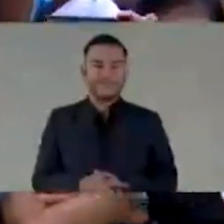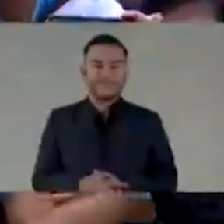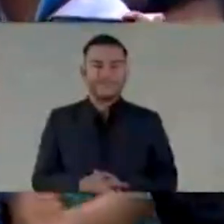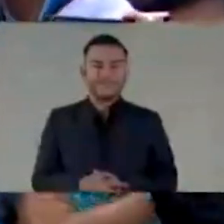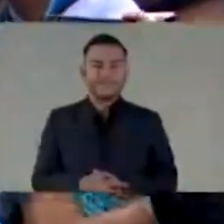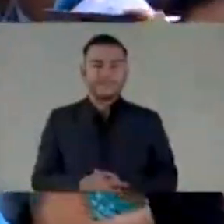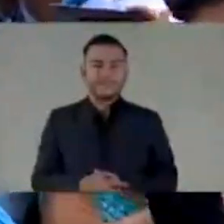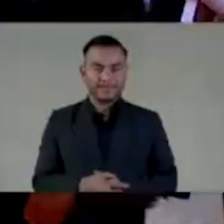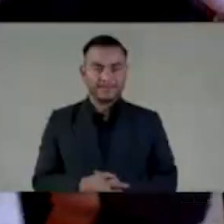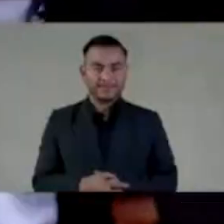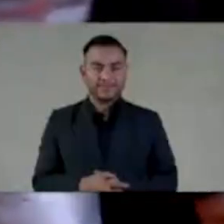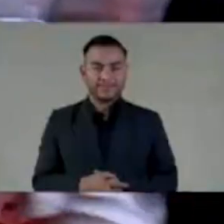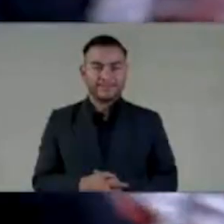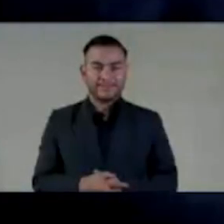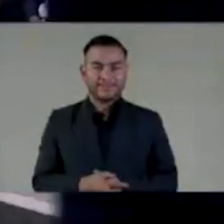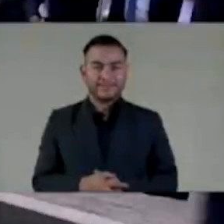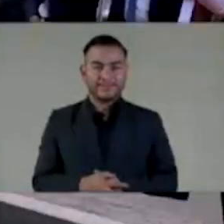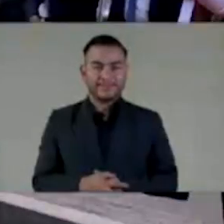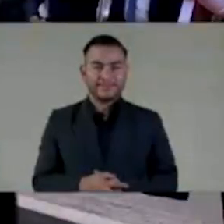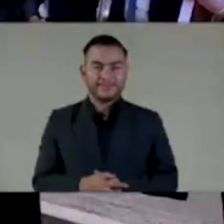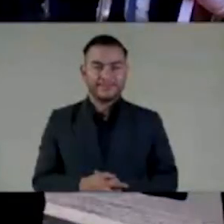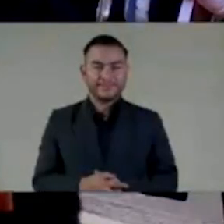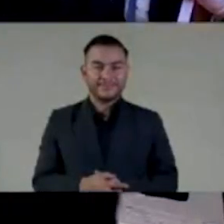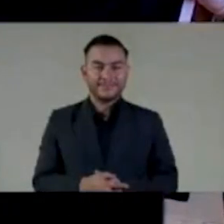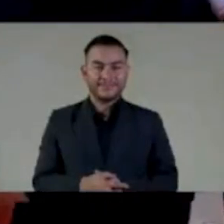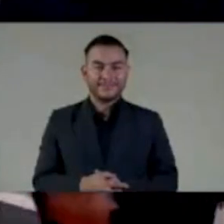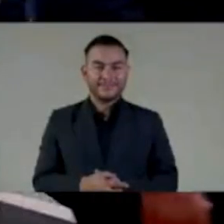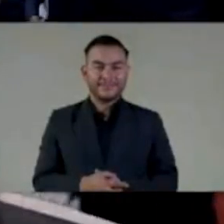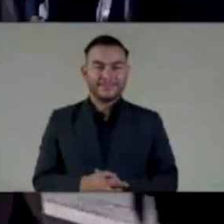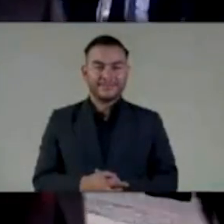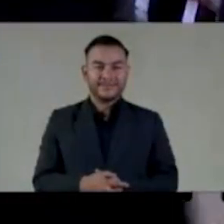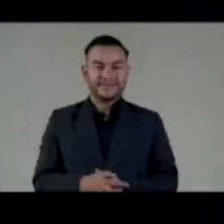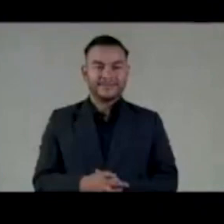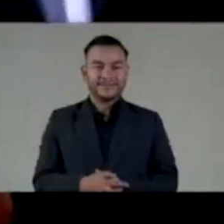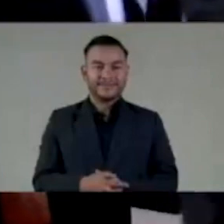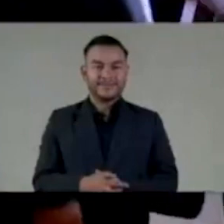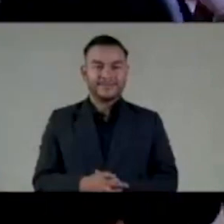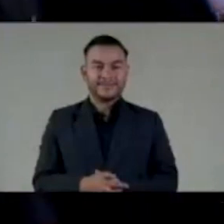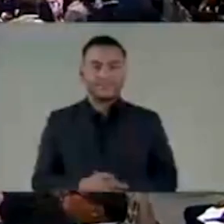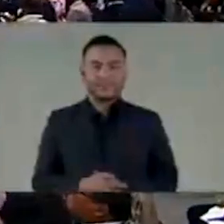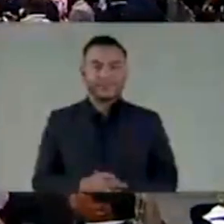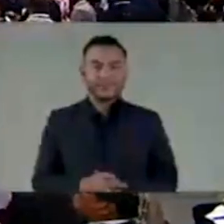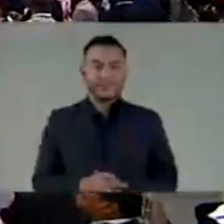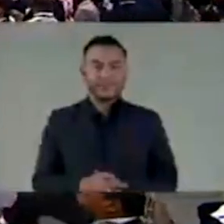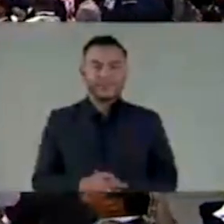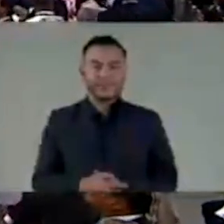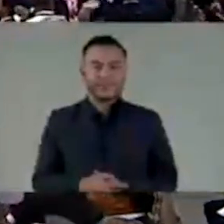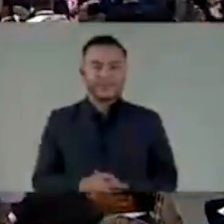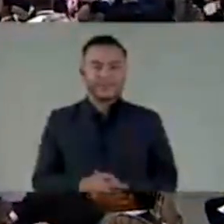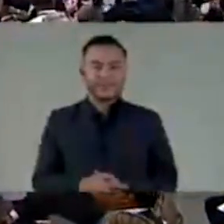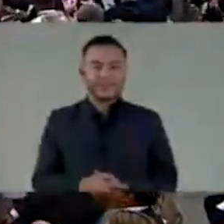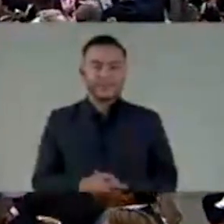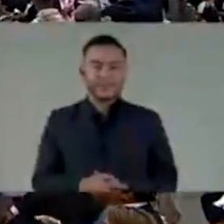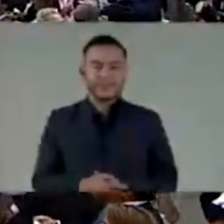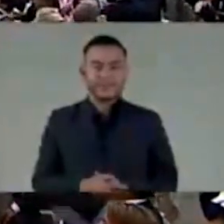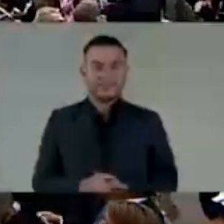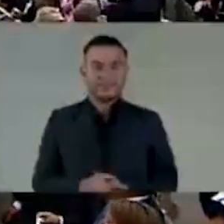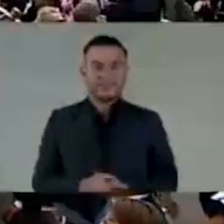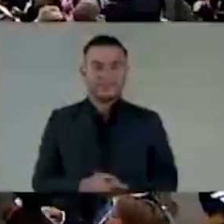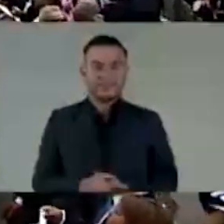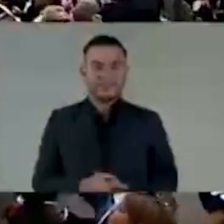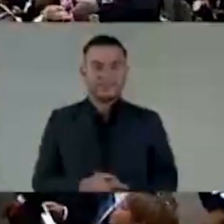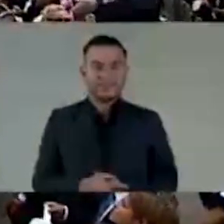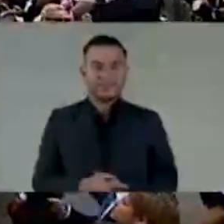bukele para el periodo 2019 2024 el centro histórico de san salvador fue el escenario donde se llevó a cabo el